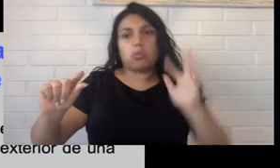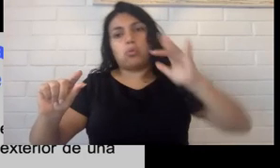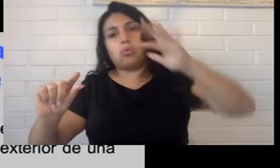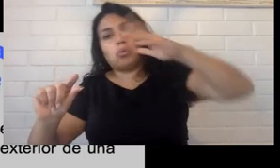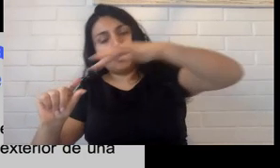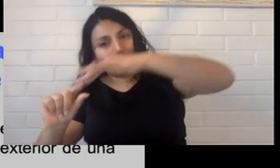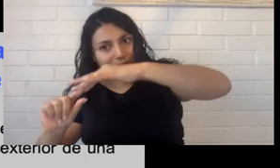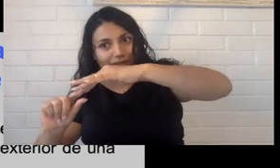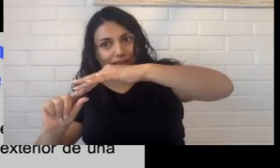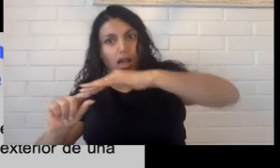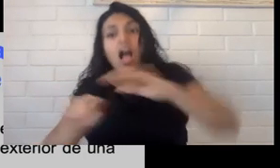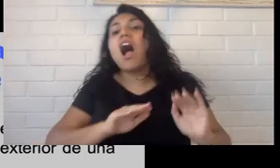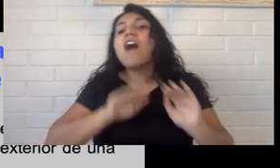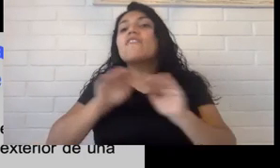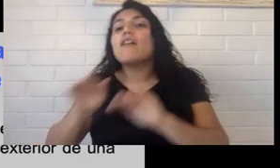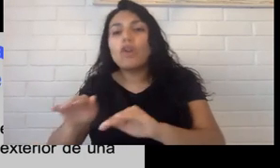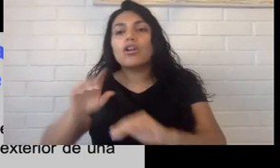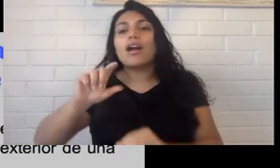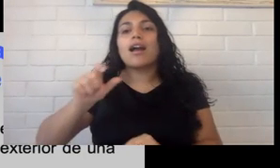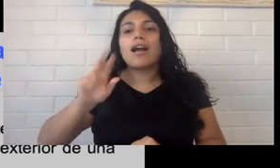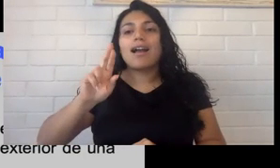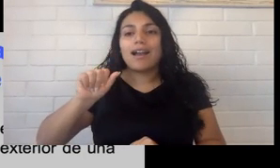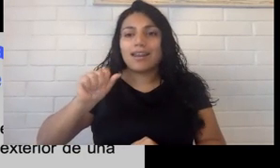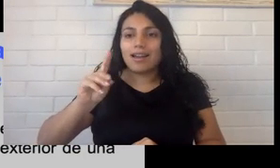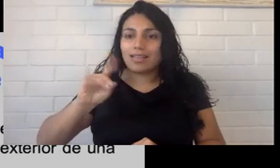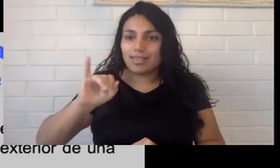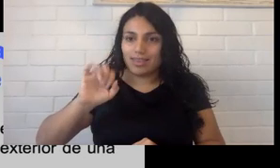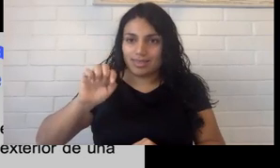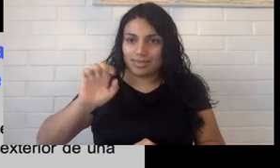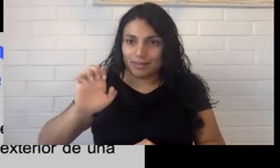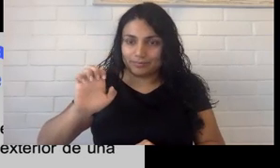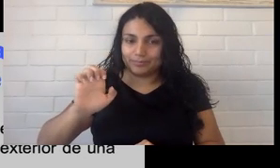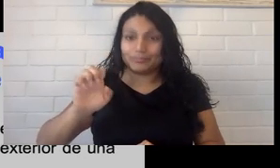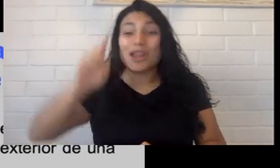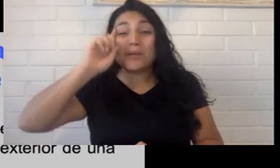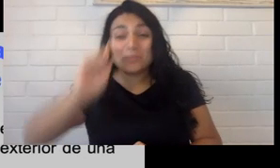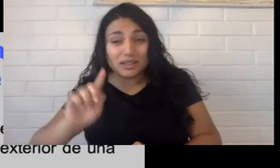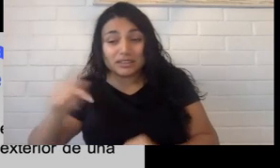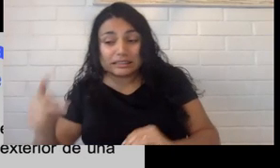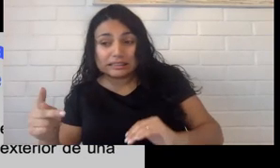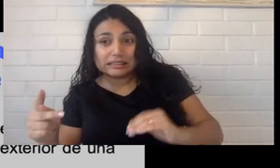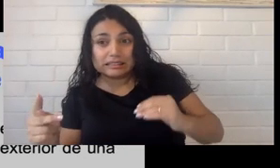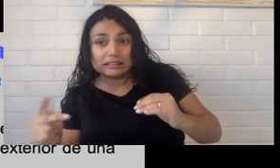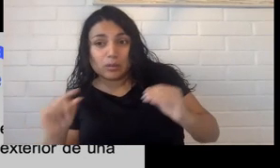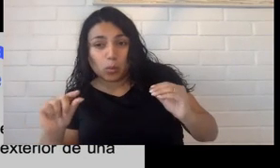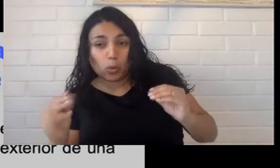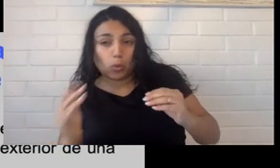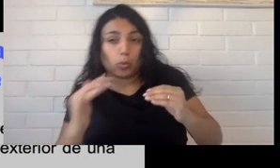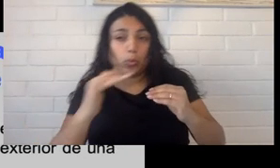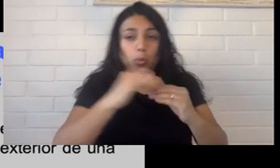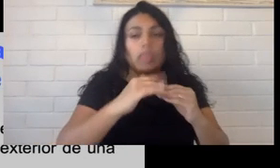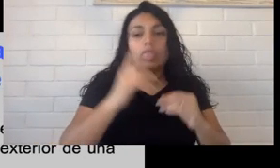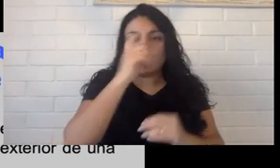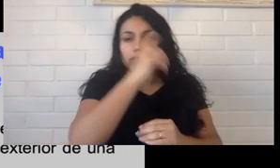Entonces, básicamente, el mover sodio hacia el exterior de la célula es desfavorable